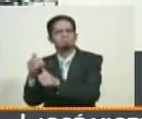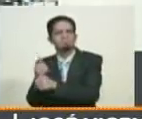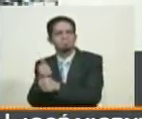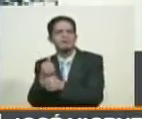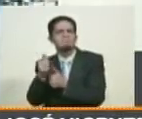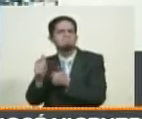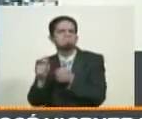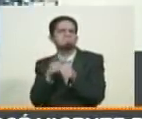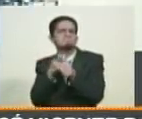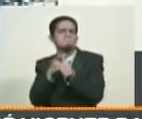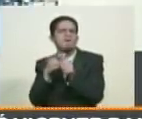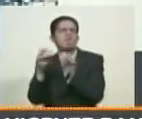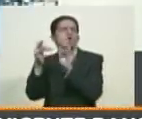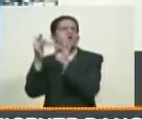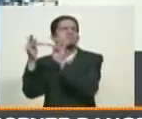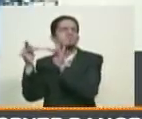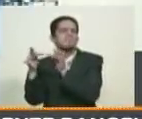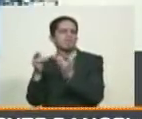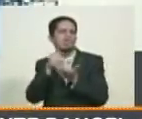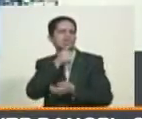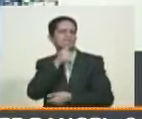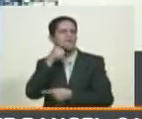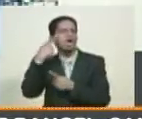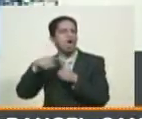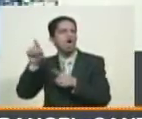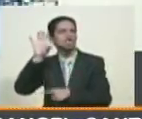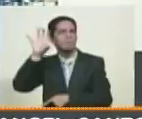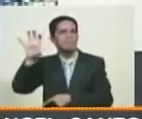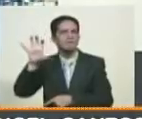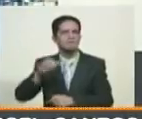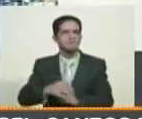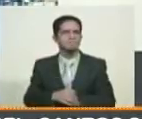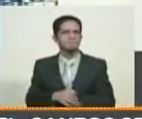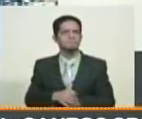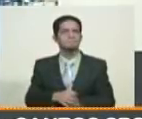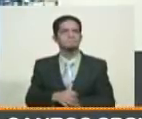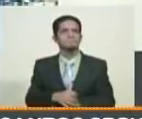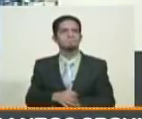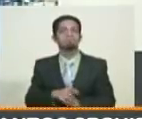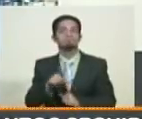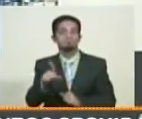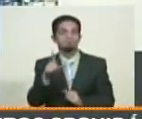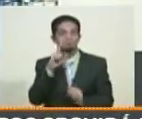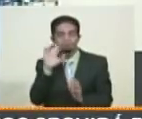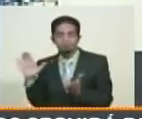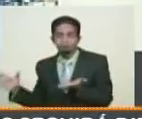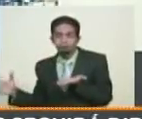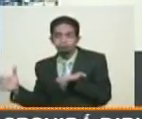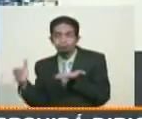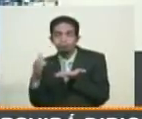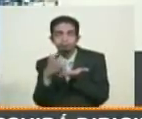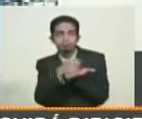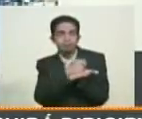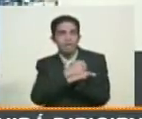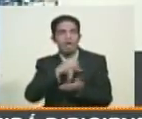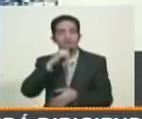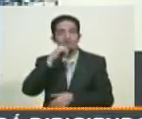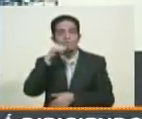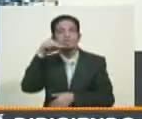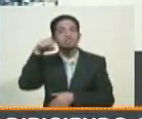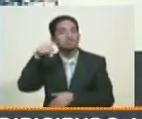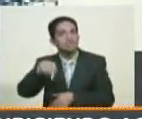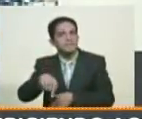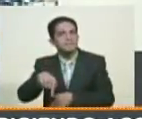internacionales de dichas personas. Se presume, según la evidencia recabada, que en este